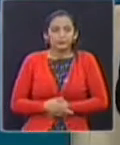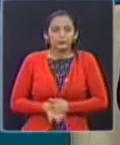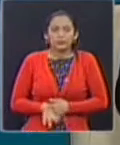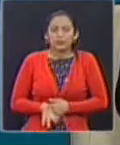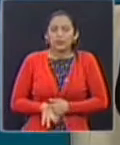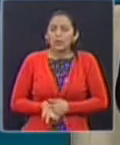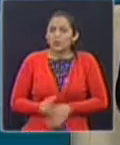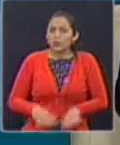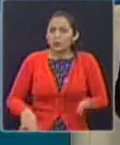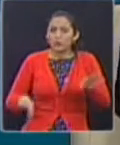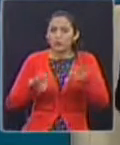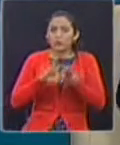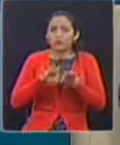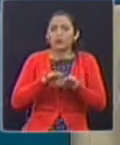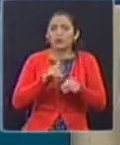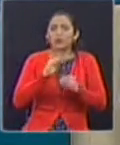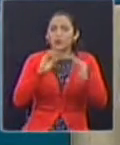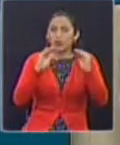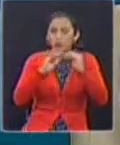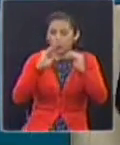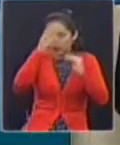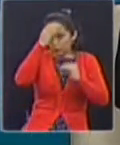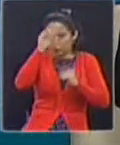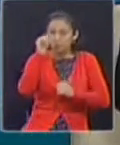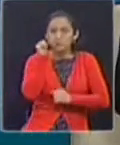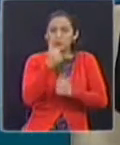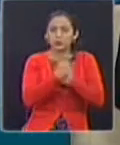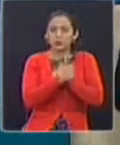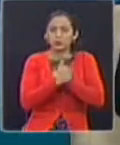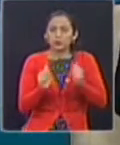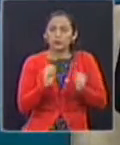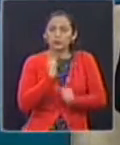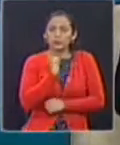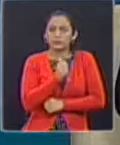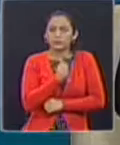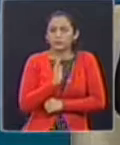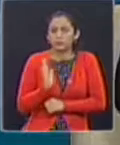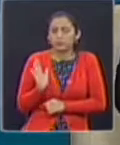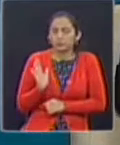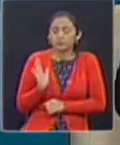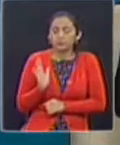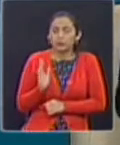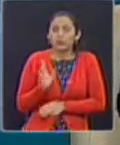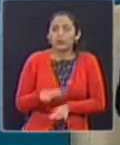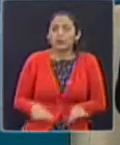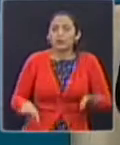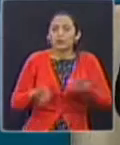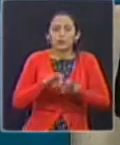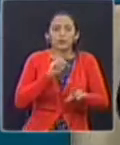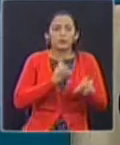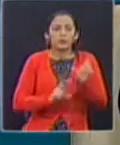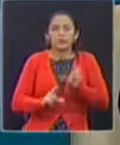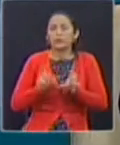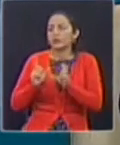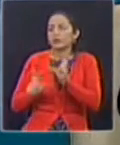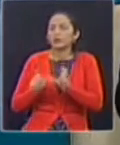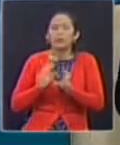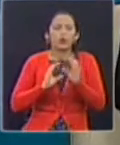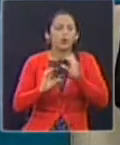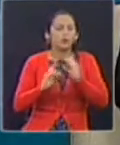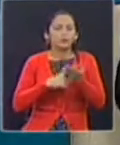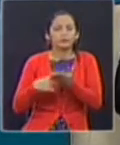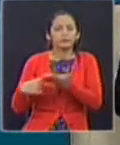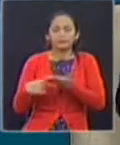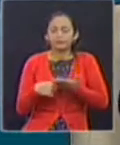de respetar la autonomía de la Casa de la Cultura. Tiene que ser un espacio de debate, un espacio crítico, un